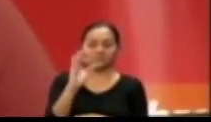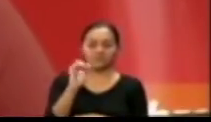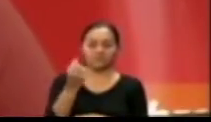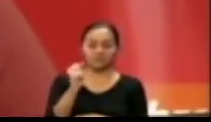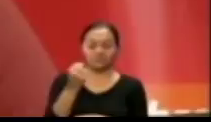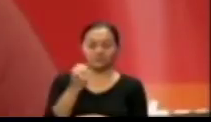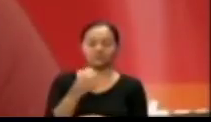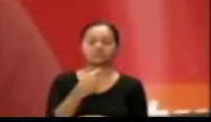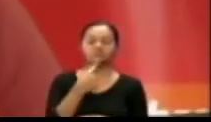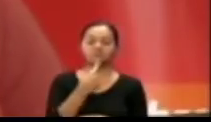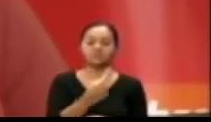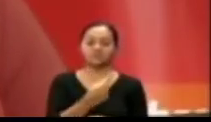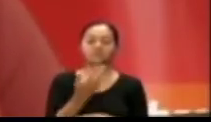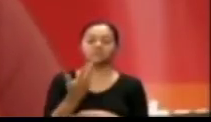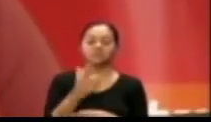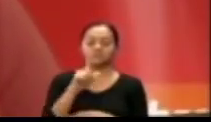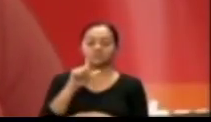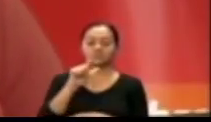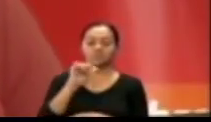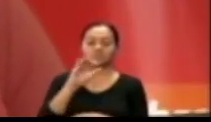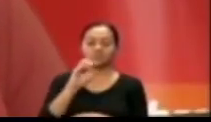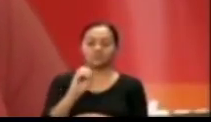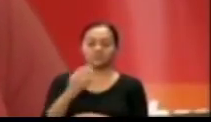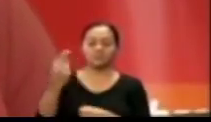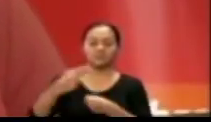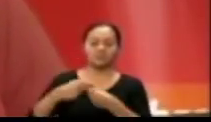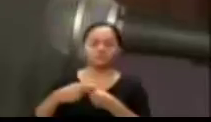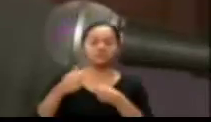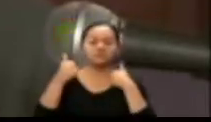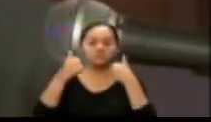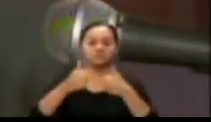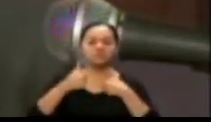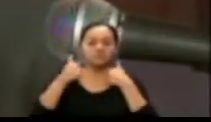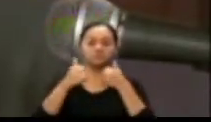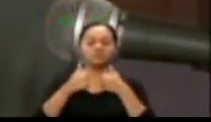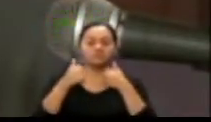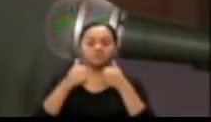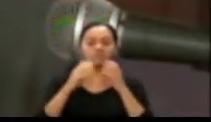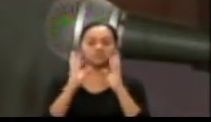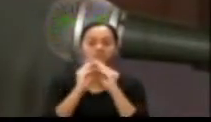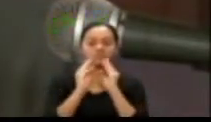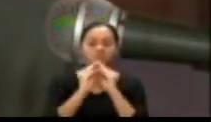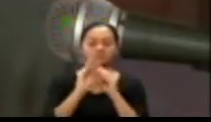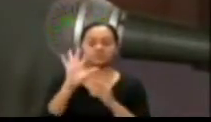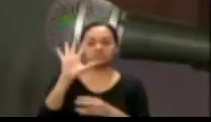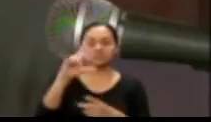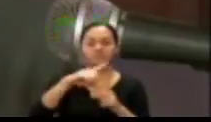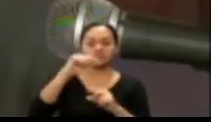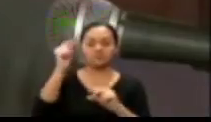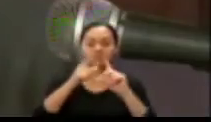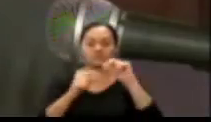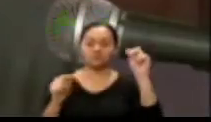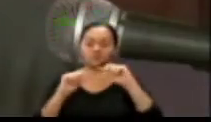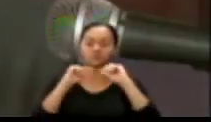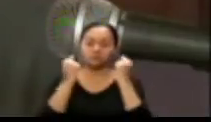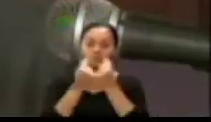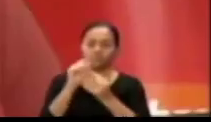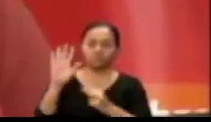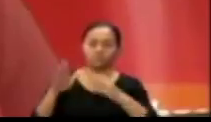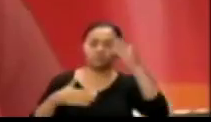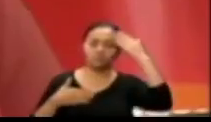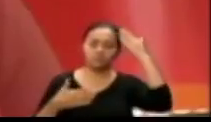Movimiento 5 Estrellas en Lacio, participó como candidato al Parlamento del Movimiento 5 Estrellas, siendo elegido